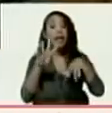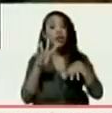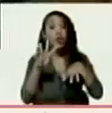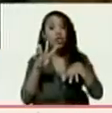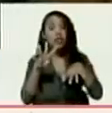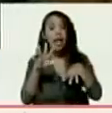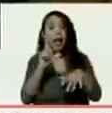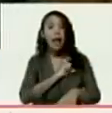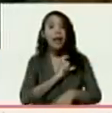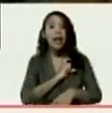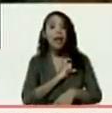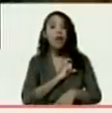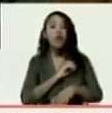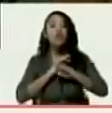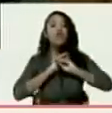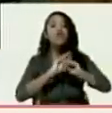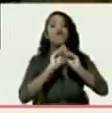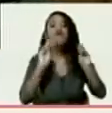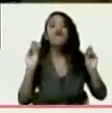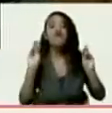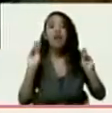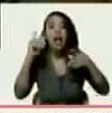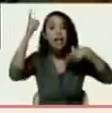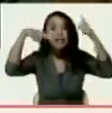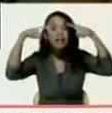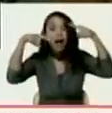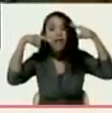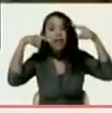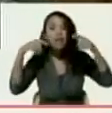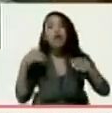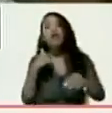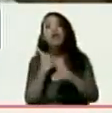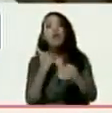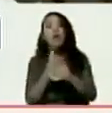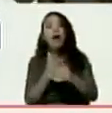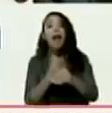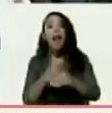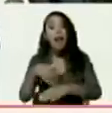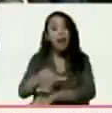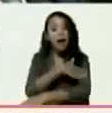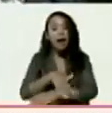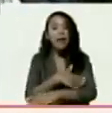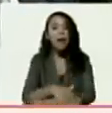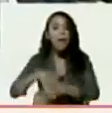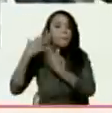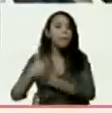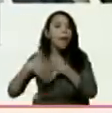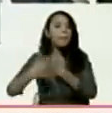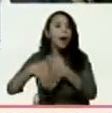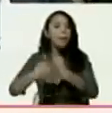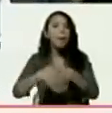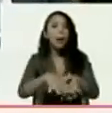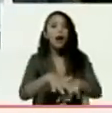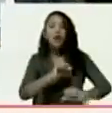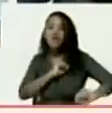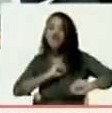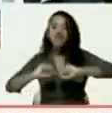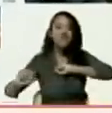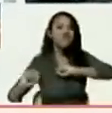convocando una gran movilización. El chavismo va para la calle. ¿Tú sabes qué le gusta el chavismo? La calle, la